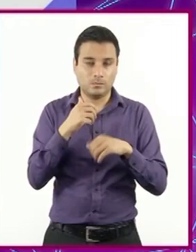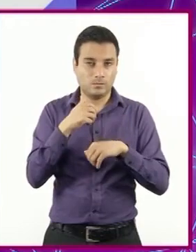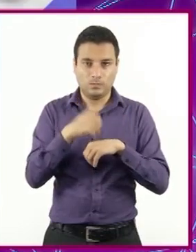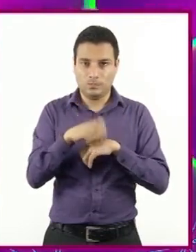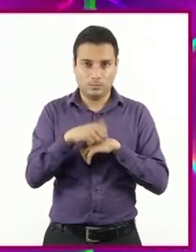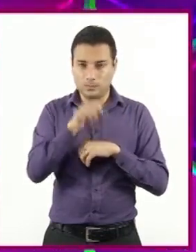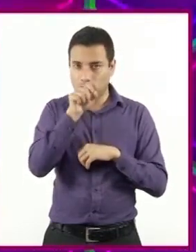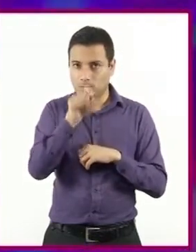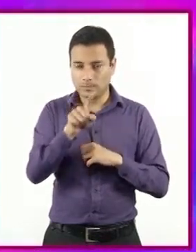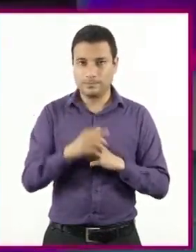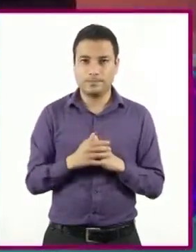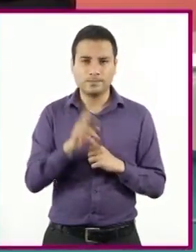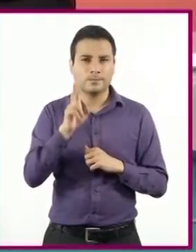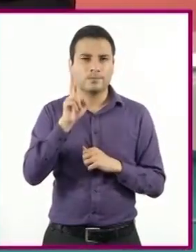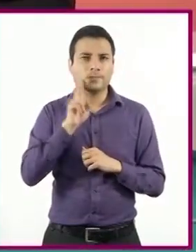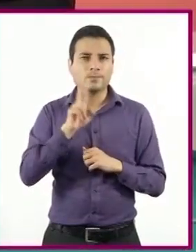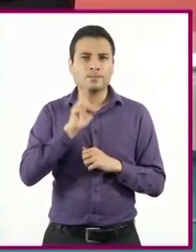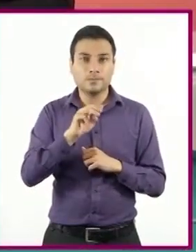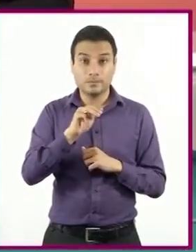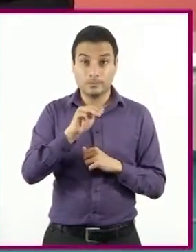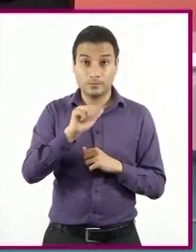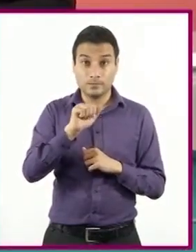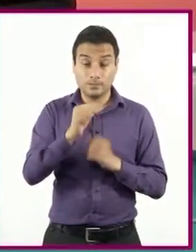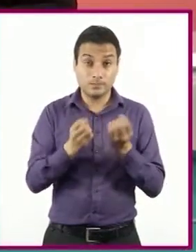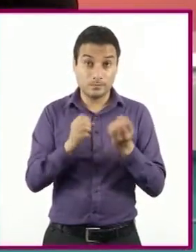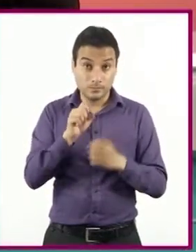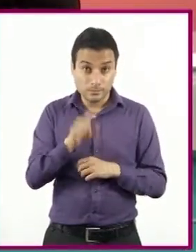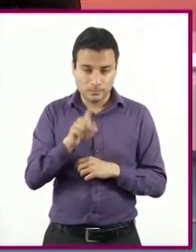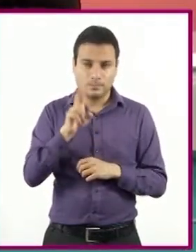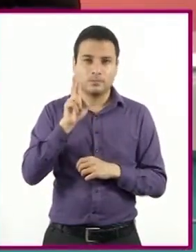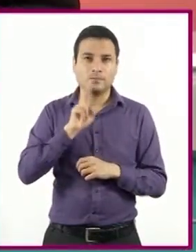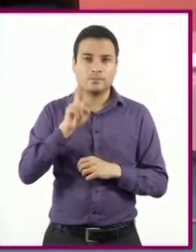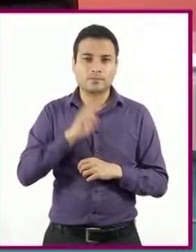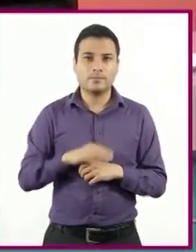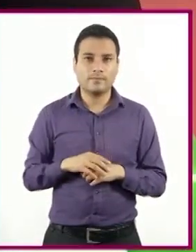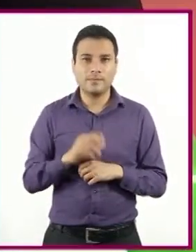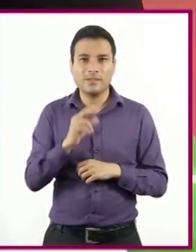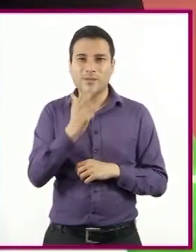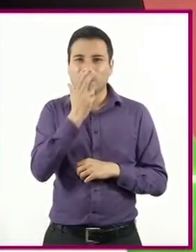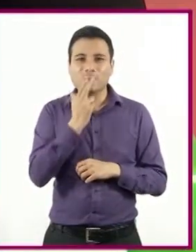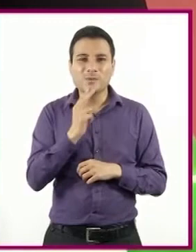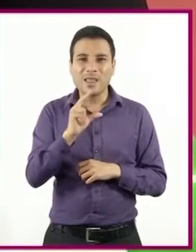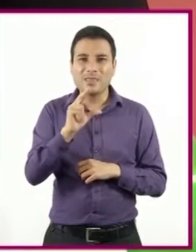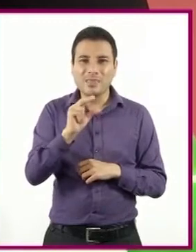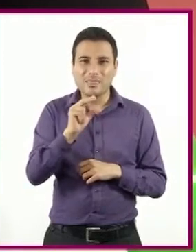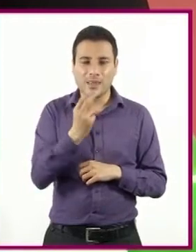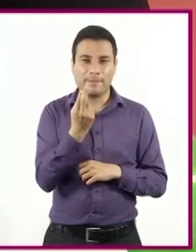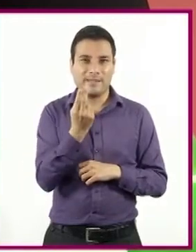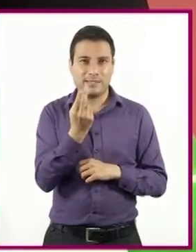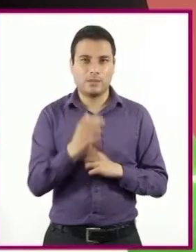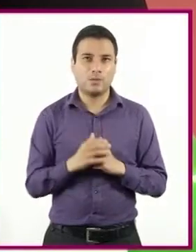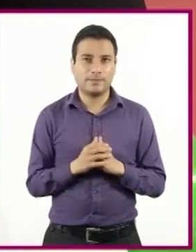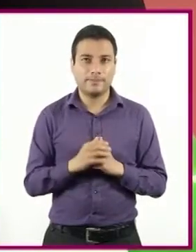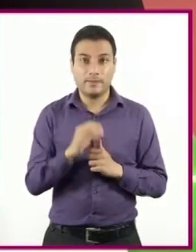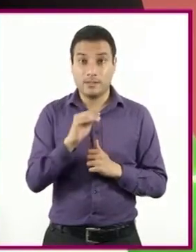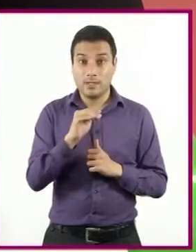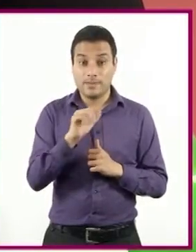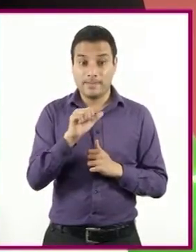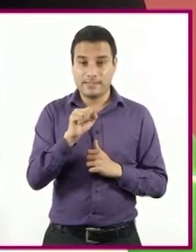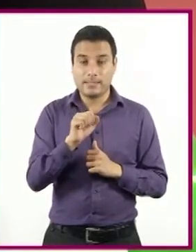cada esfera es la misma. El contenedor de gomitas tiene 25 gomitas, con una masa